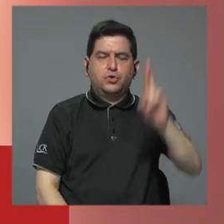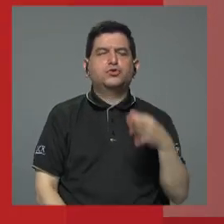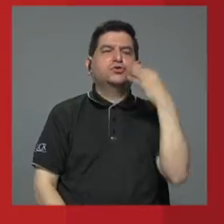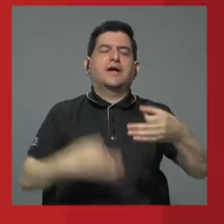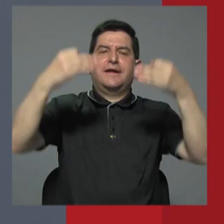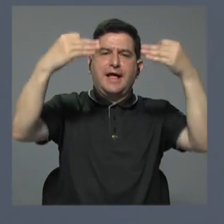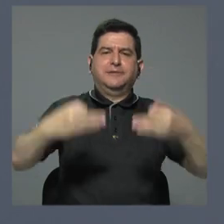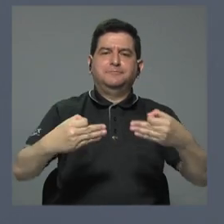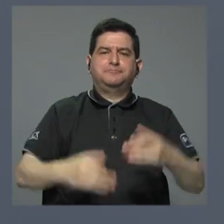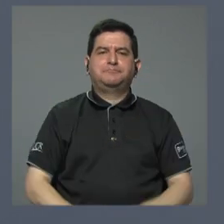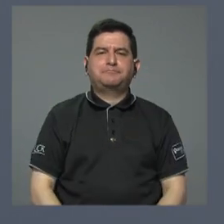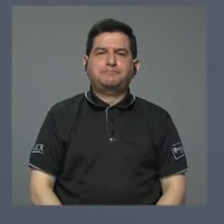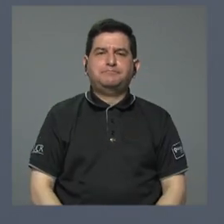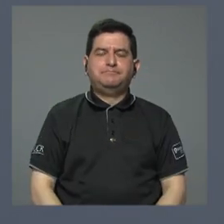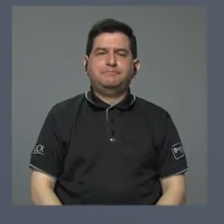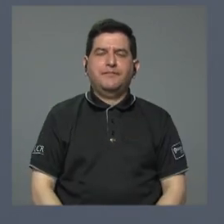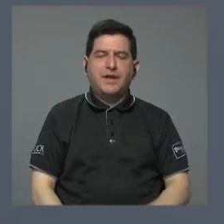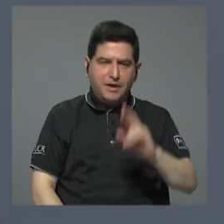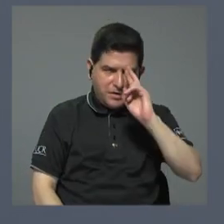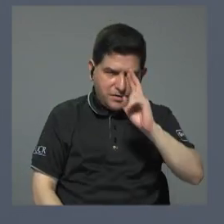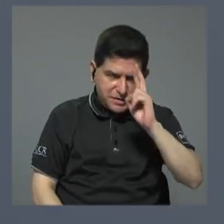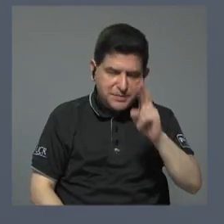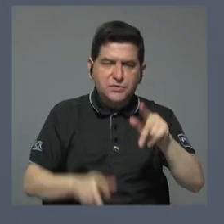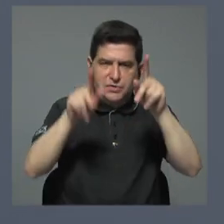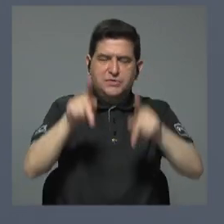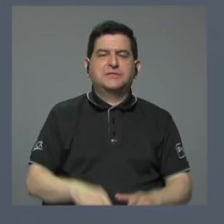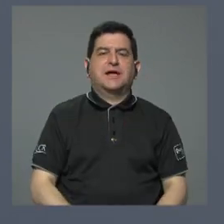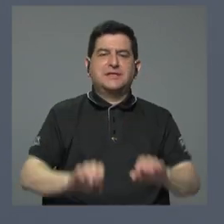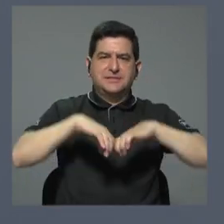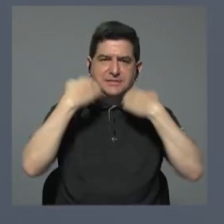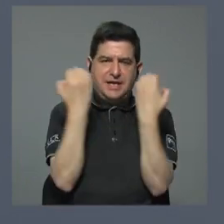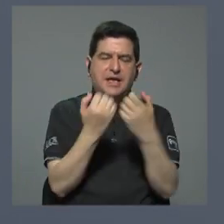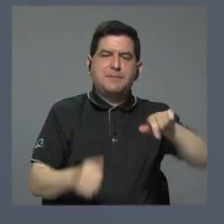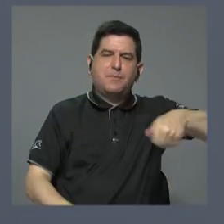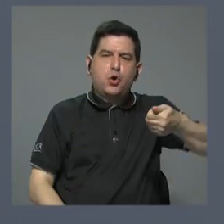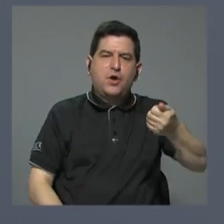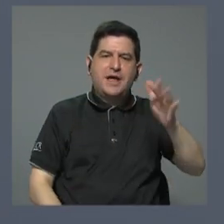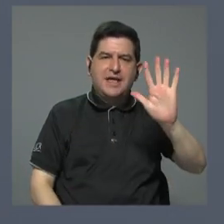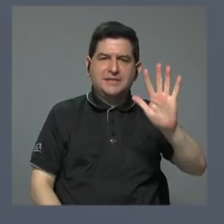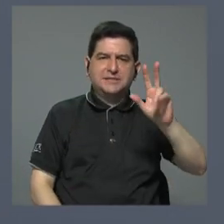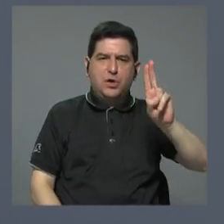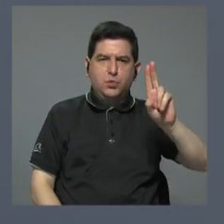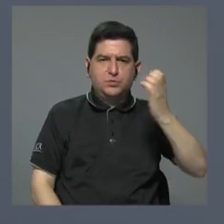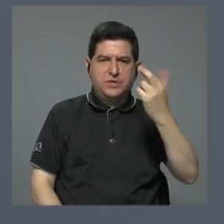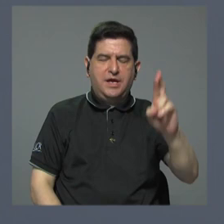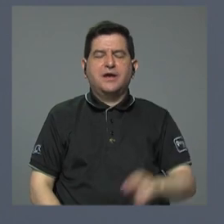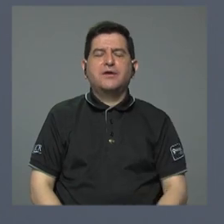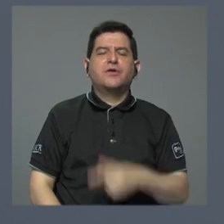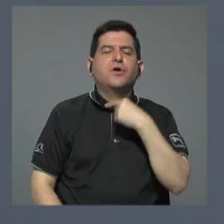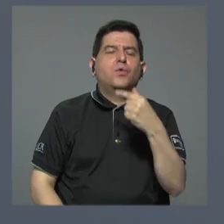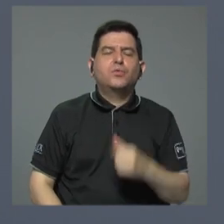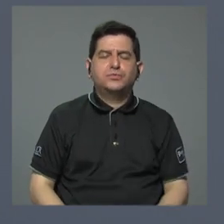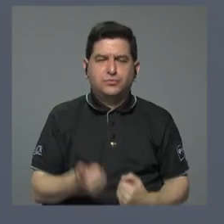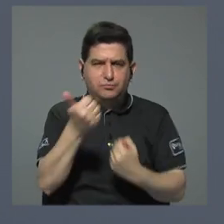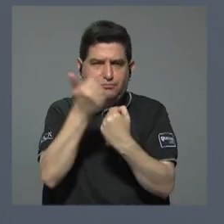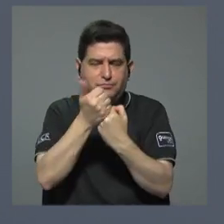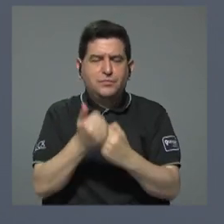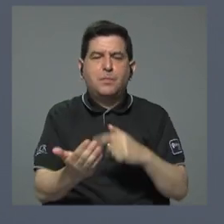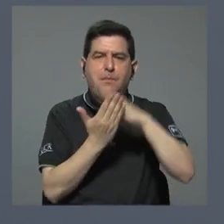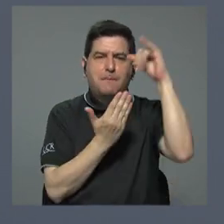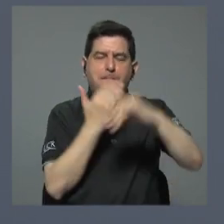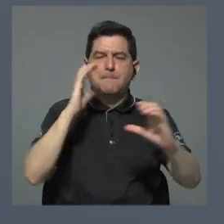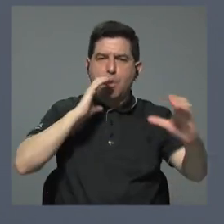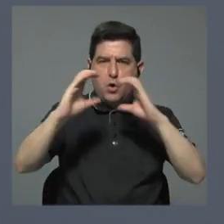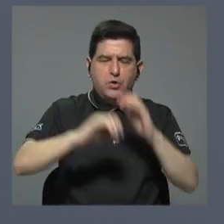Juego. Estimados y estimadas, de parte del equipo de 15 UCR, es un gusto colaborar con este proyecto de